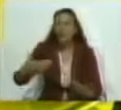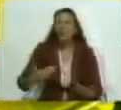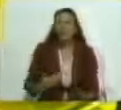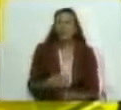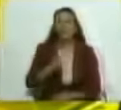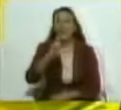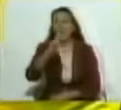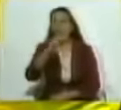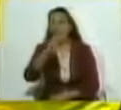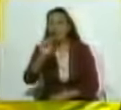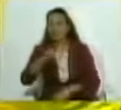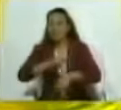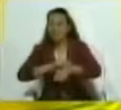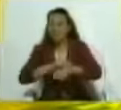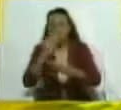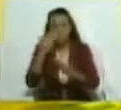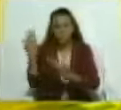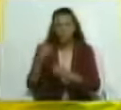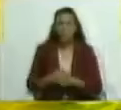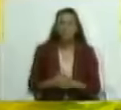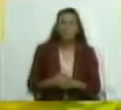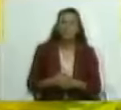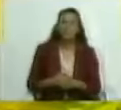Electoral, doctor Elvis Amoroso,